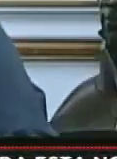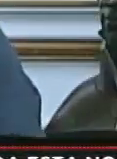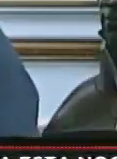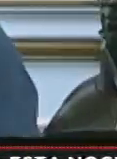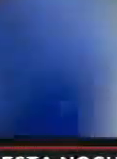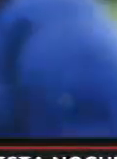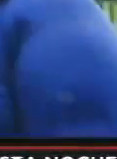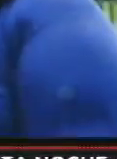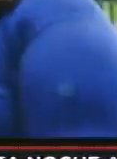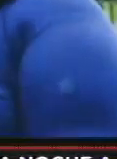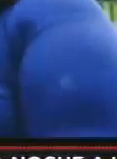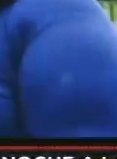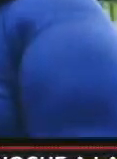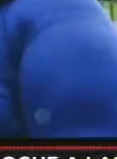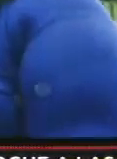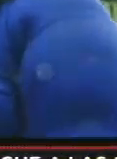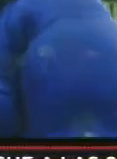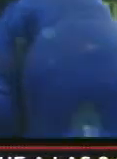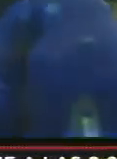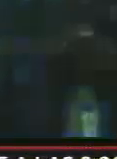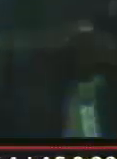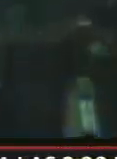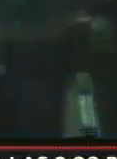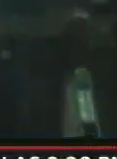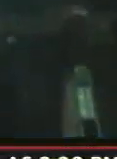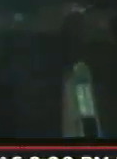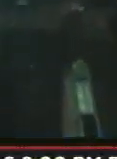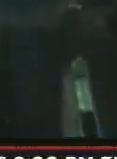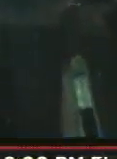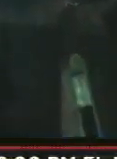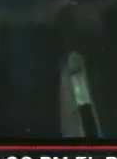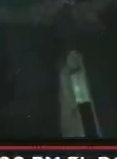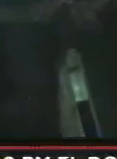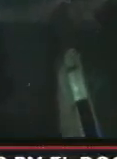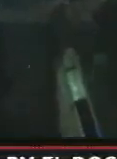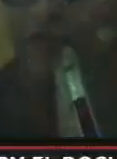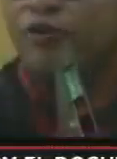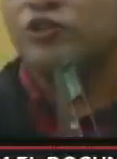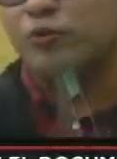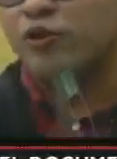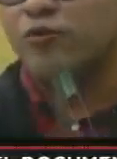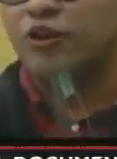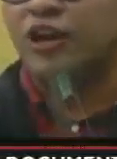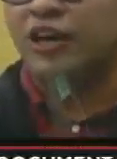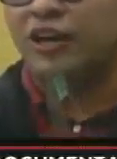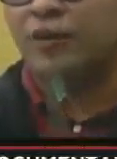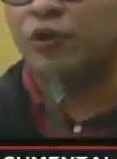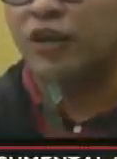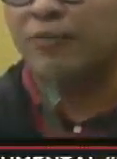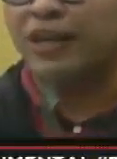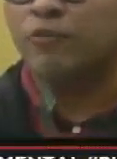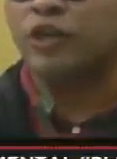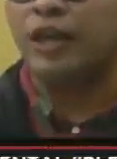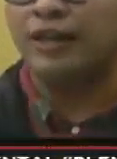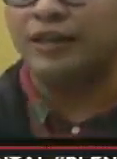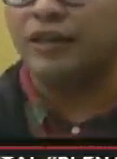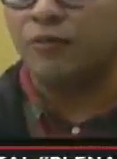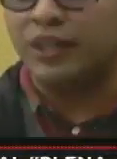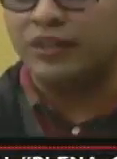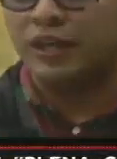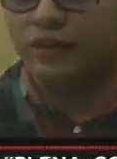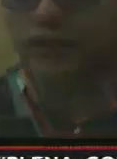quirúrgica. Nosotros no nos esperábamos un golpe tan duro como este. Es un día que duele. Lo asumimos como la proclama del amor y